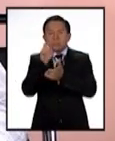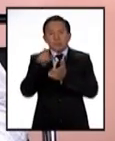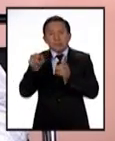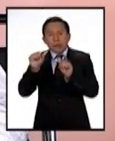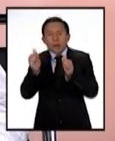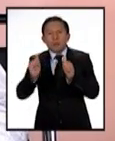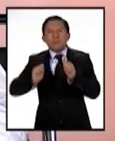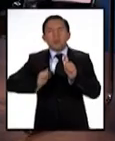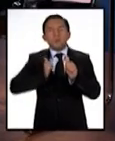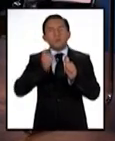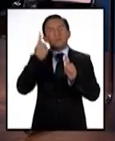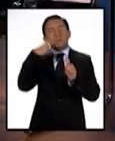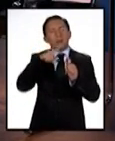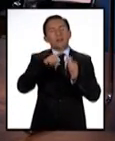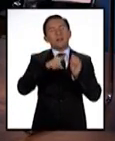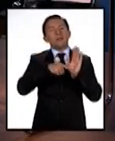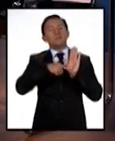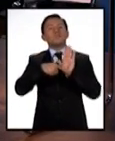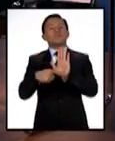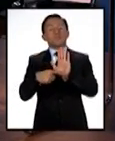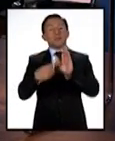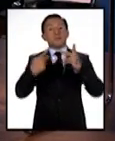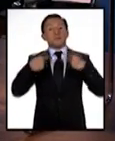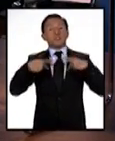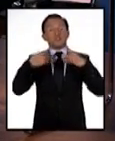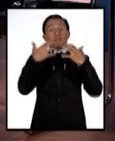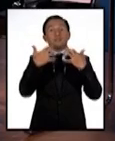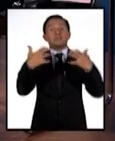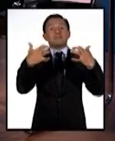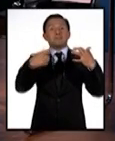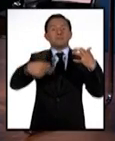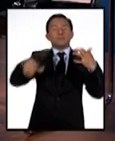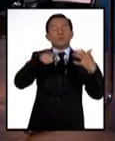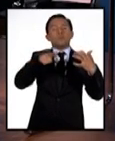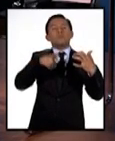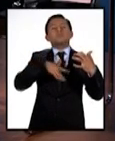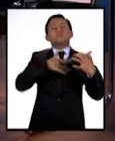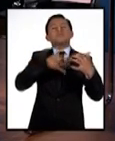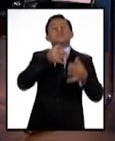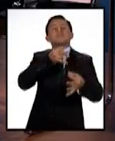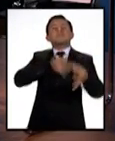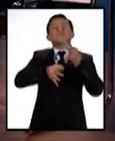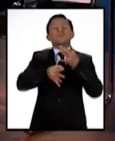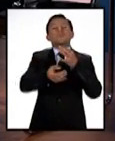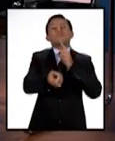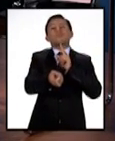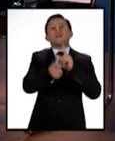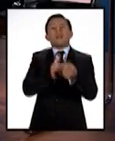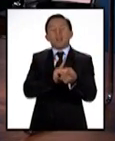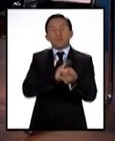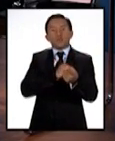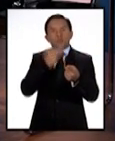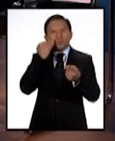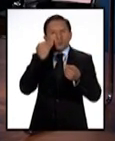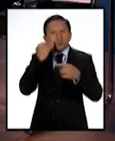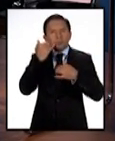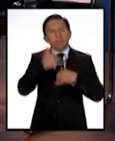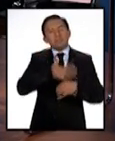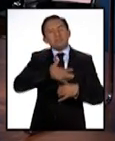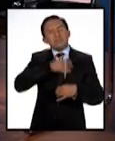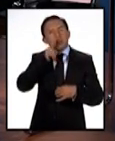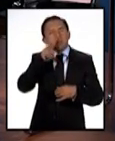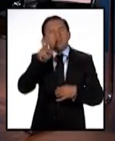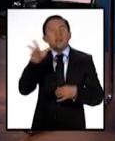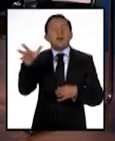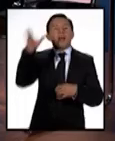empático con la gente, con el público de una manera lúdica. Y bueno, hoy tenemos algo muy especial para abrir esta tercera puerta.